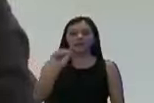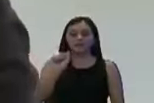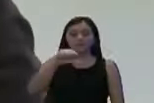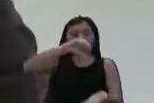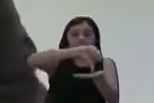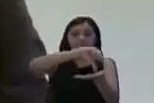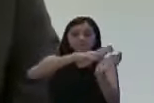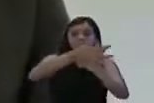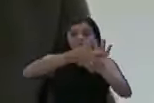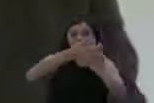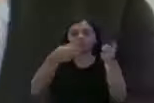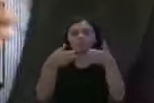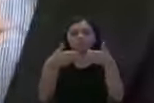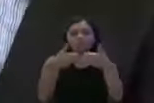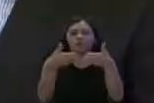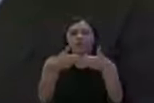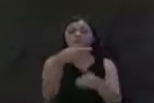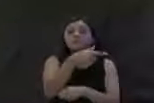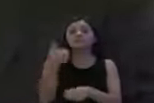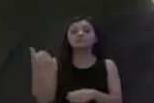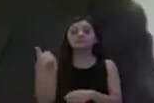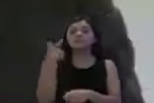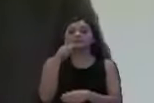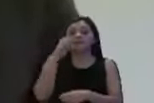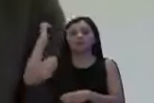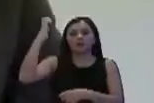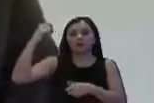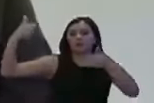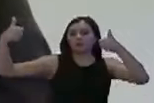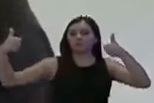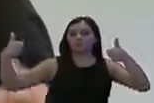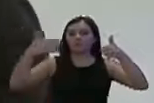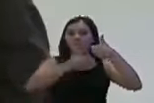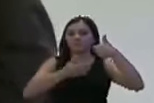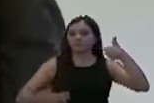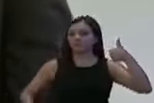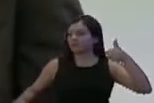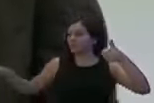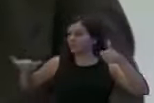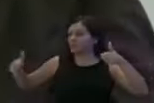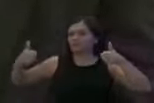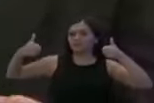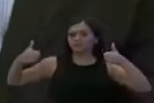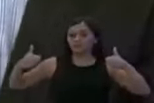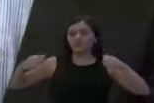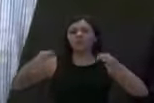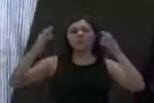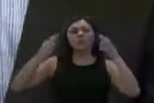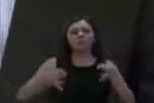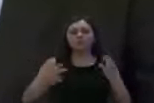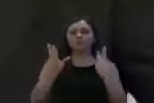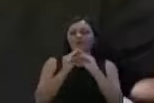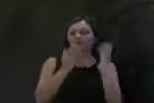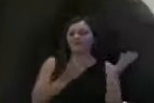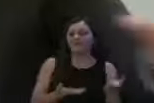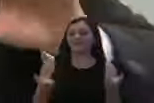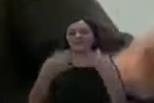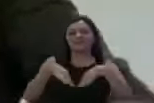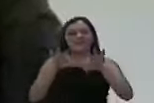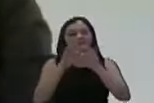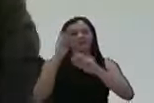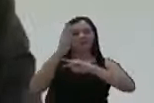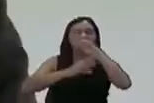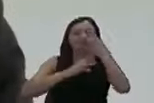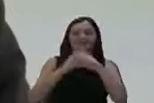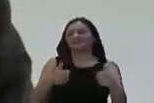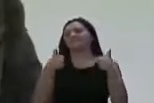otra la dirigió El presidente del Consejo europeo y mientras estábamos en tan importante histórico evento Tenía que escuchar